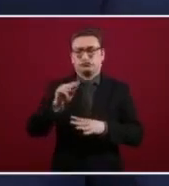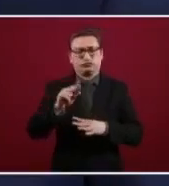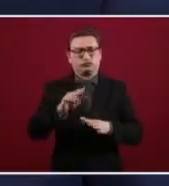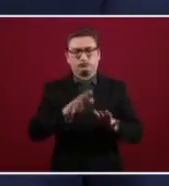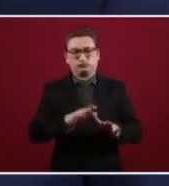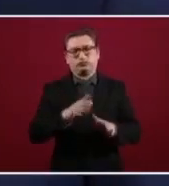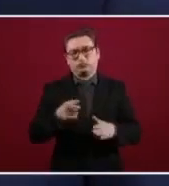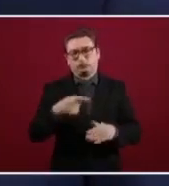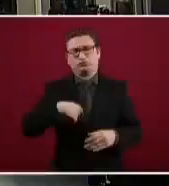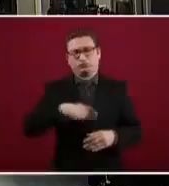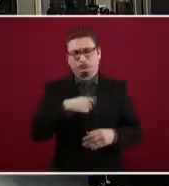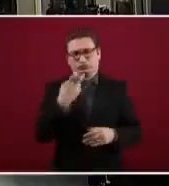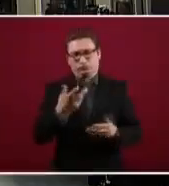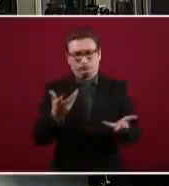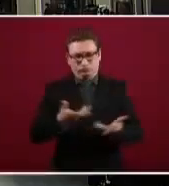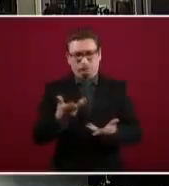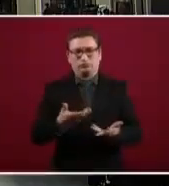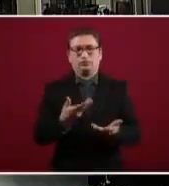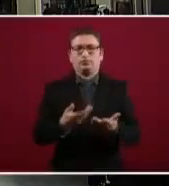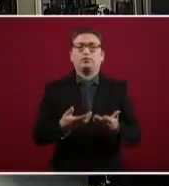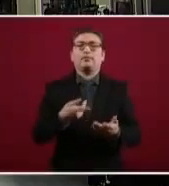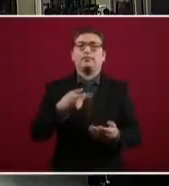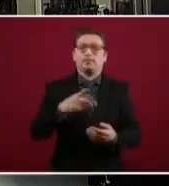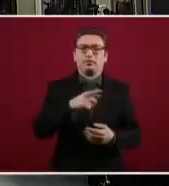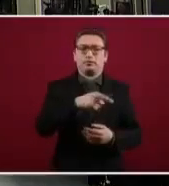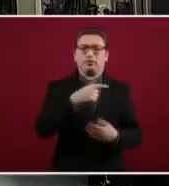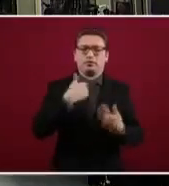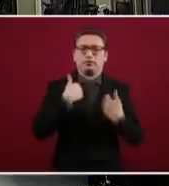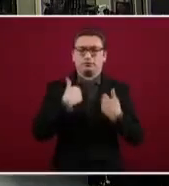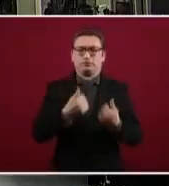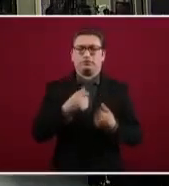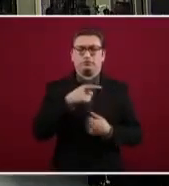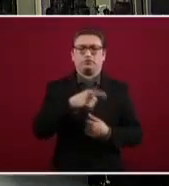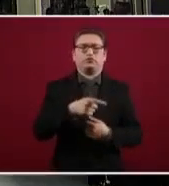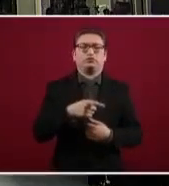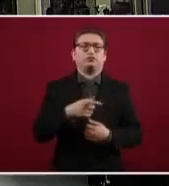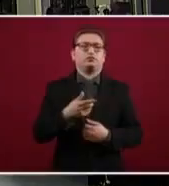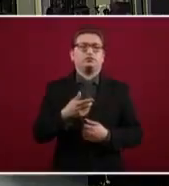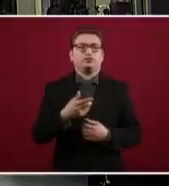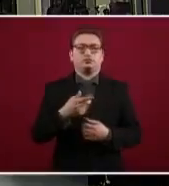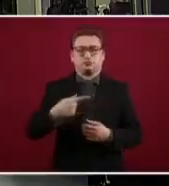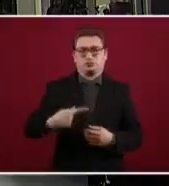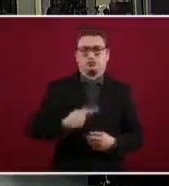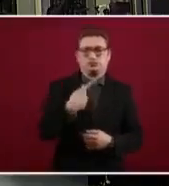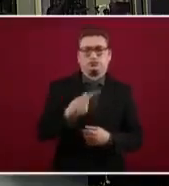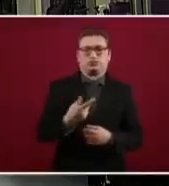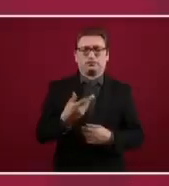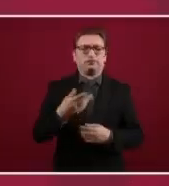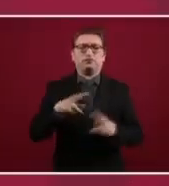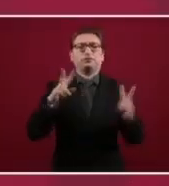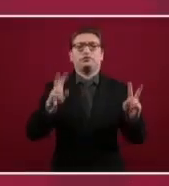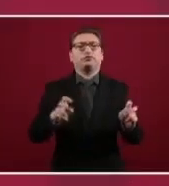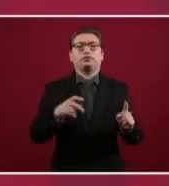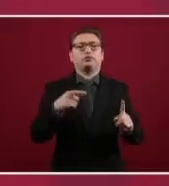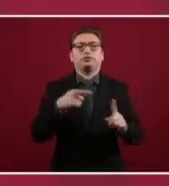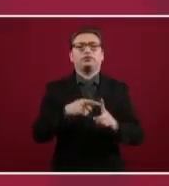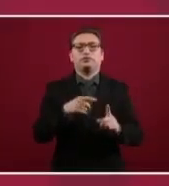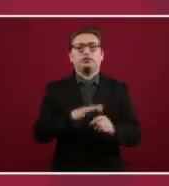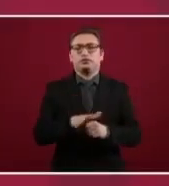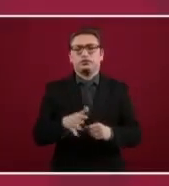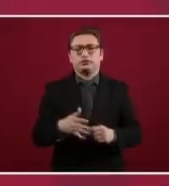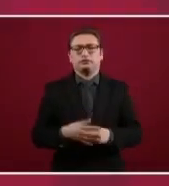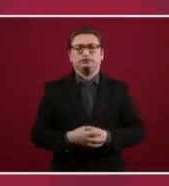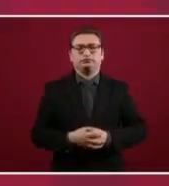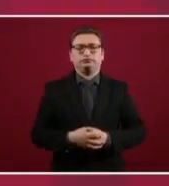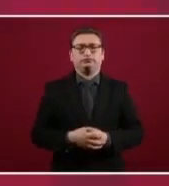haciendo pero entiendo tú tu pregunta acerca de que si